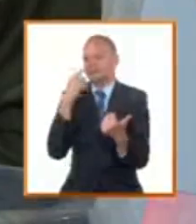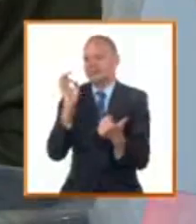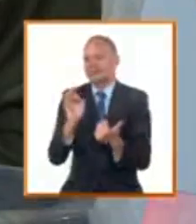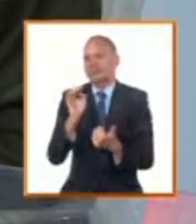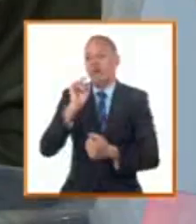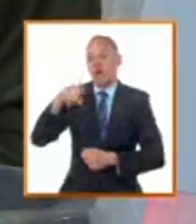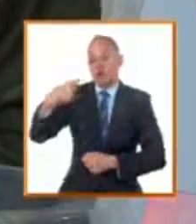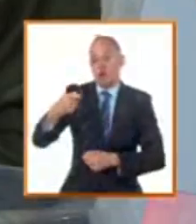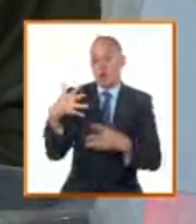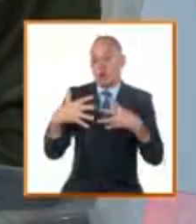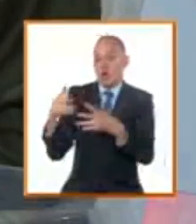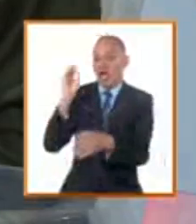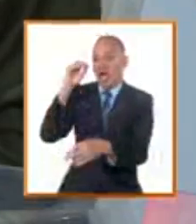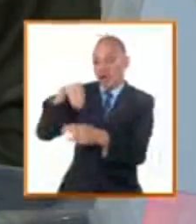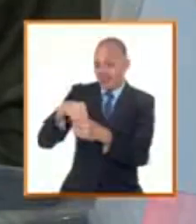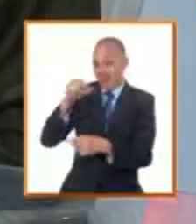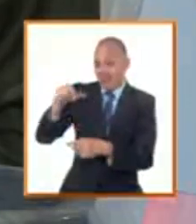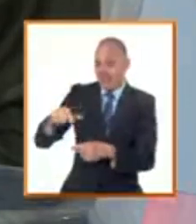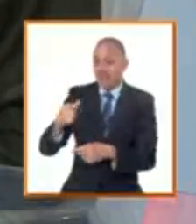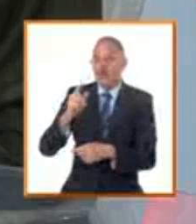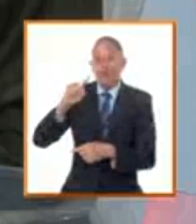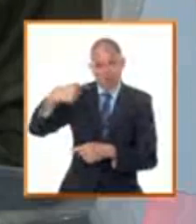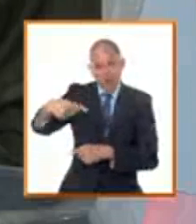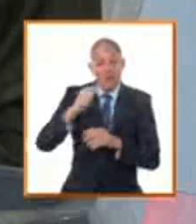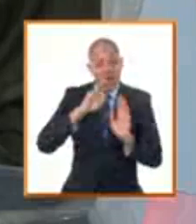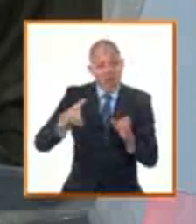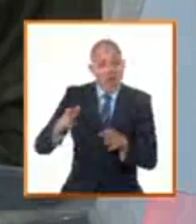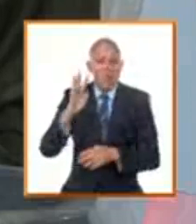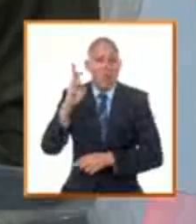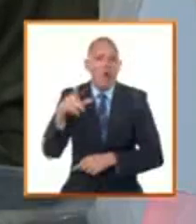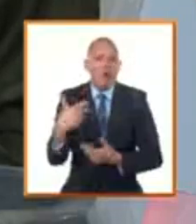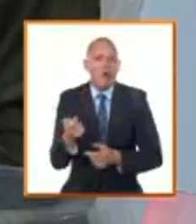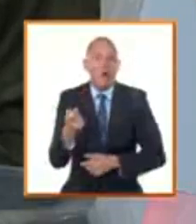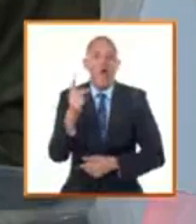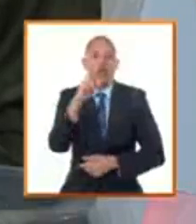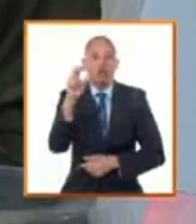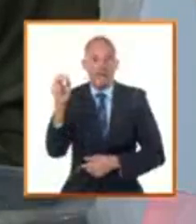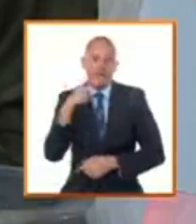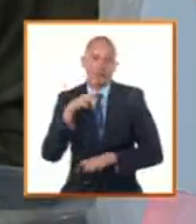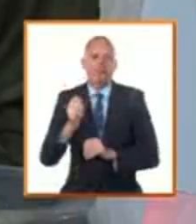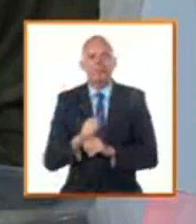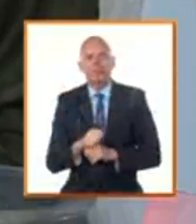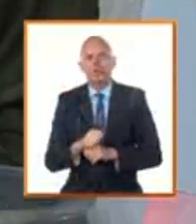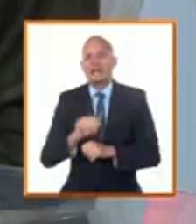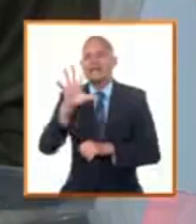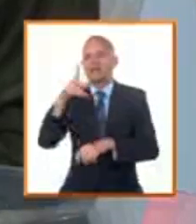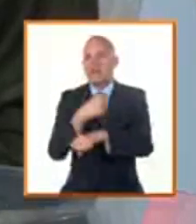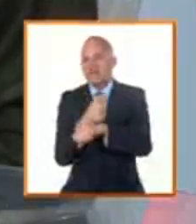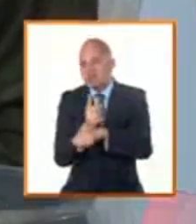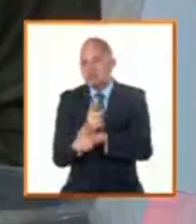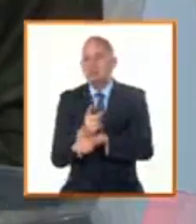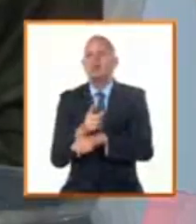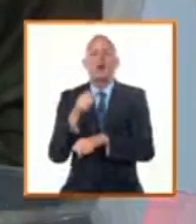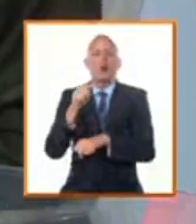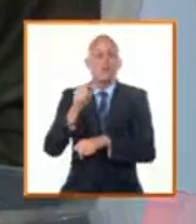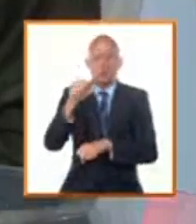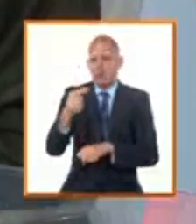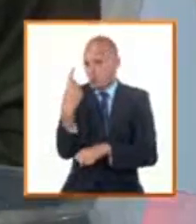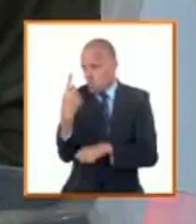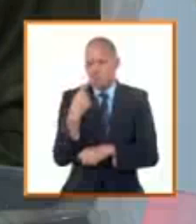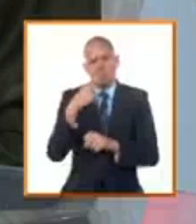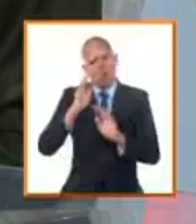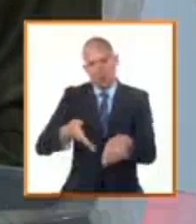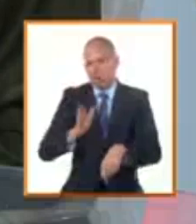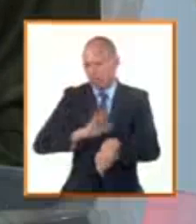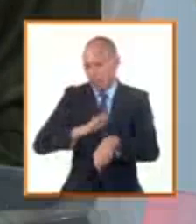en Estados Unidos 200 personas por sobredosis de fentanilo. Cada 5 minutos fallece un estadounidense por fentanilo. Y para